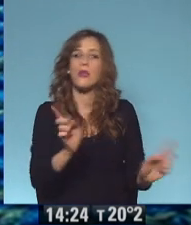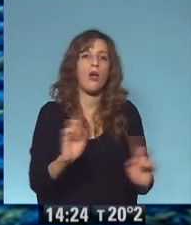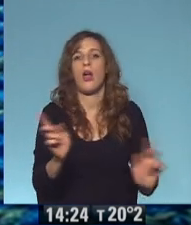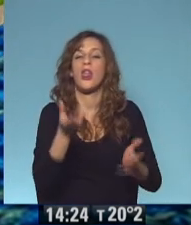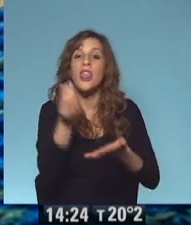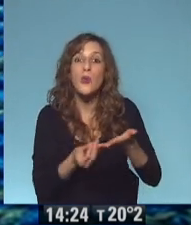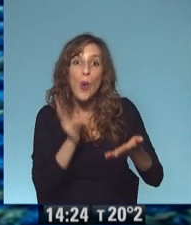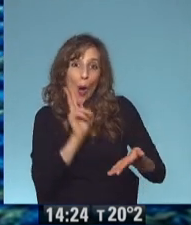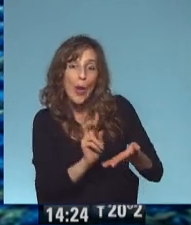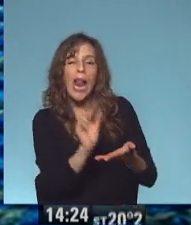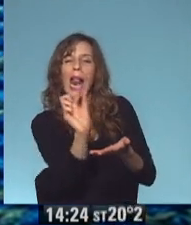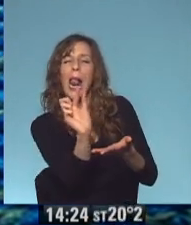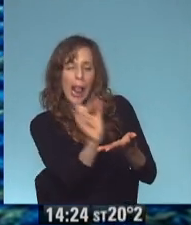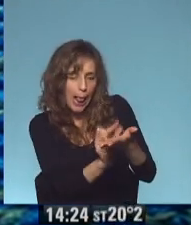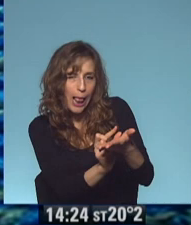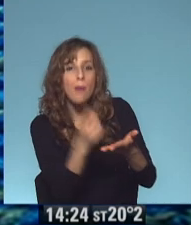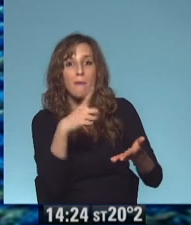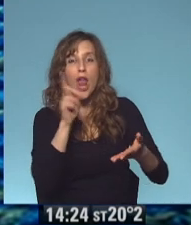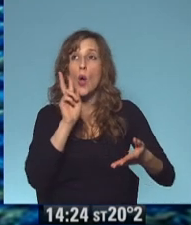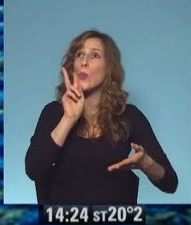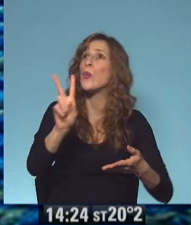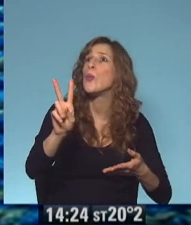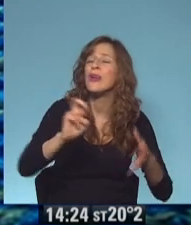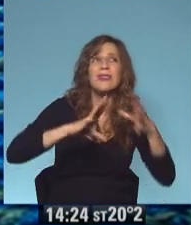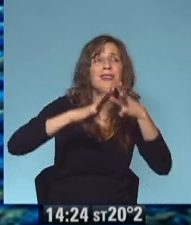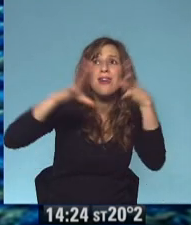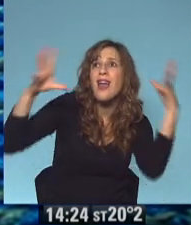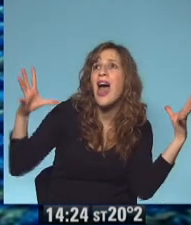chiquito, pero es... ¡gigante! ¡Y